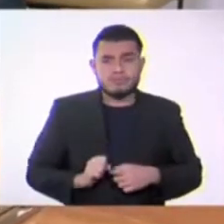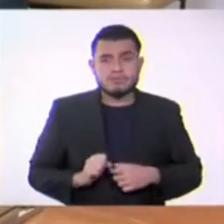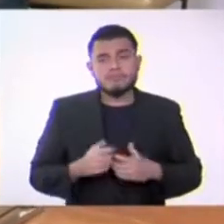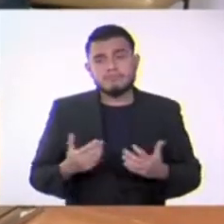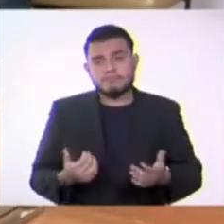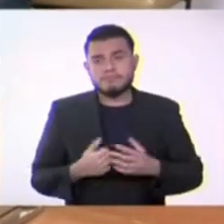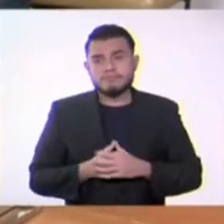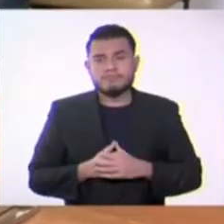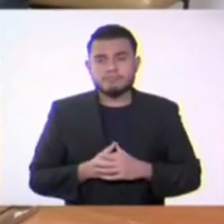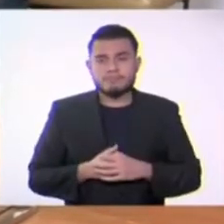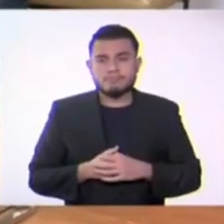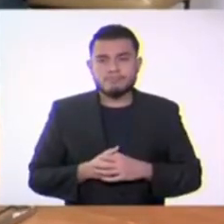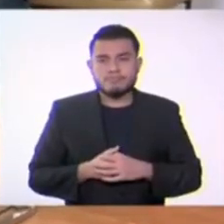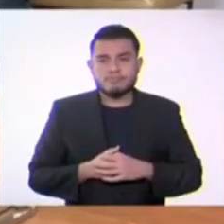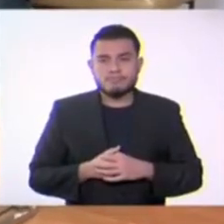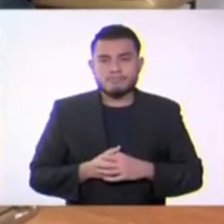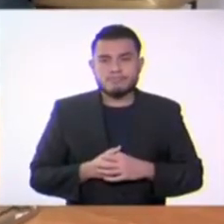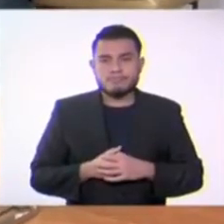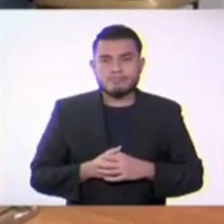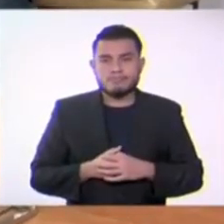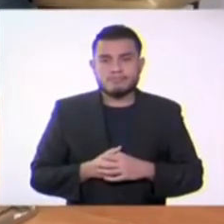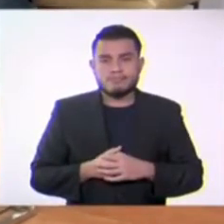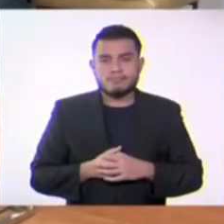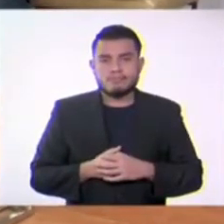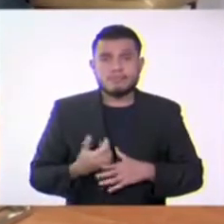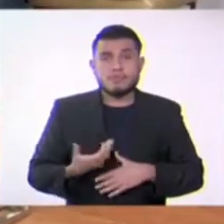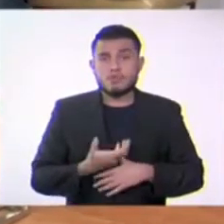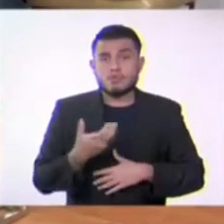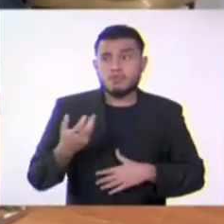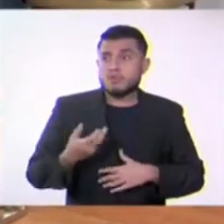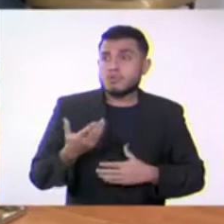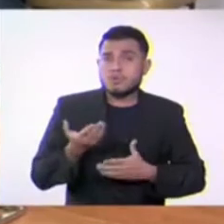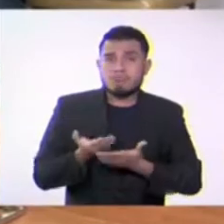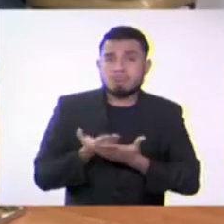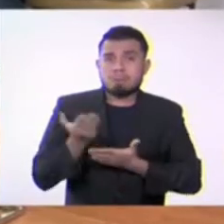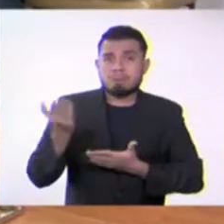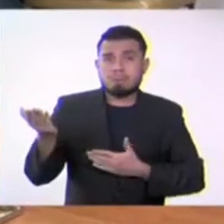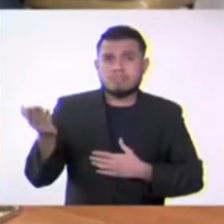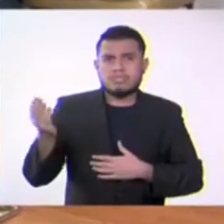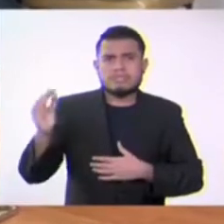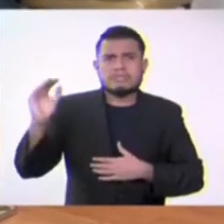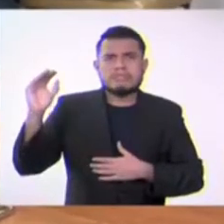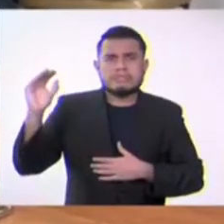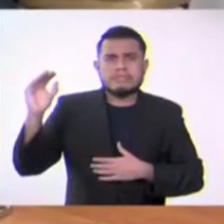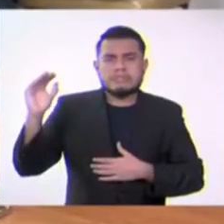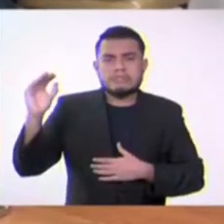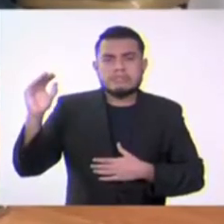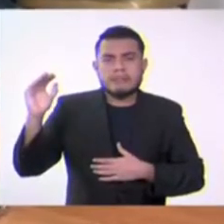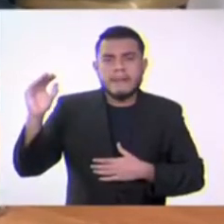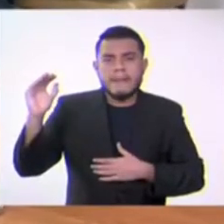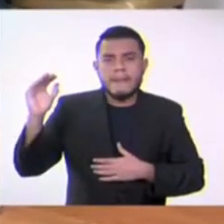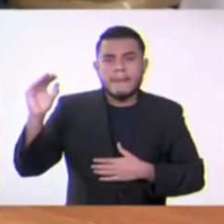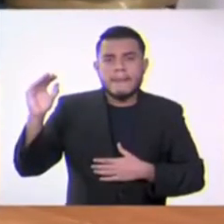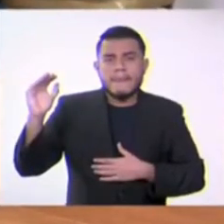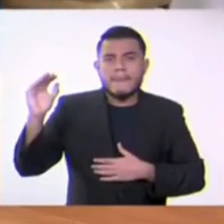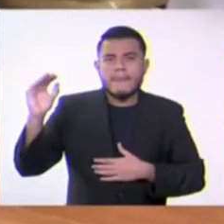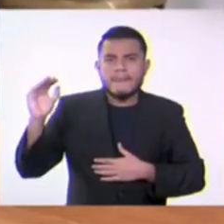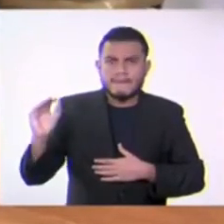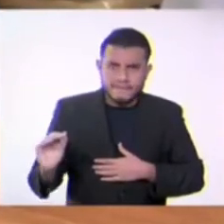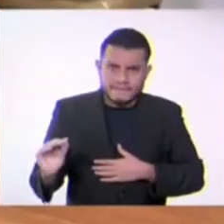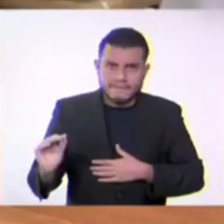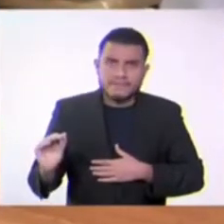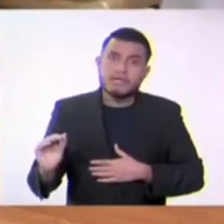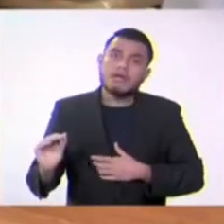embargo, la cantidad de lo que nosotros exportamos es muy desigual